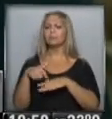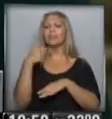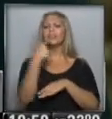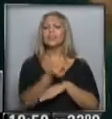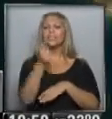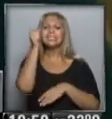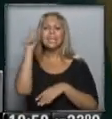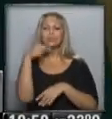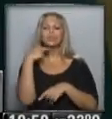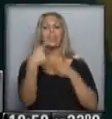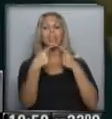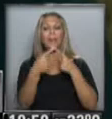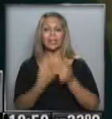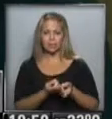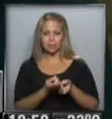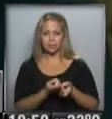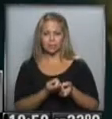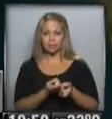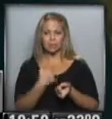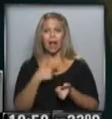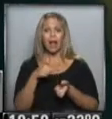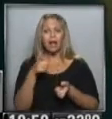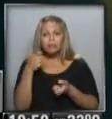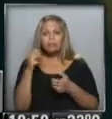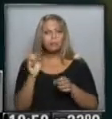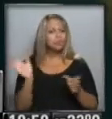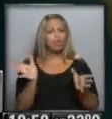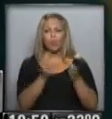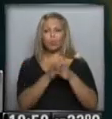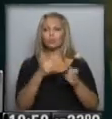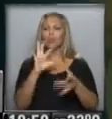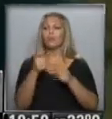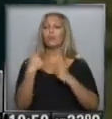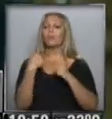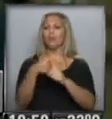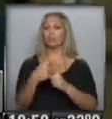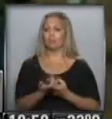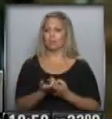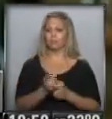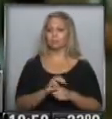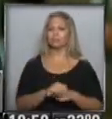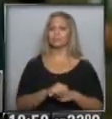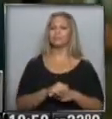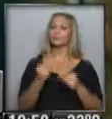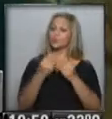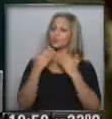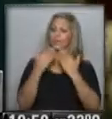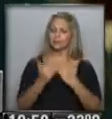debate que resulte, que termine siendo un residual más positivo para el conjunto de la sociedad. Diputado Rossi, le agradezco mucho, muy